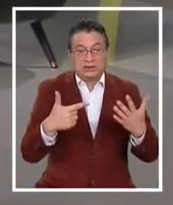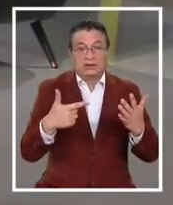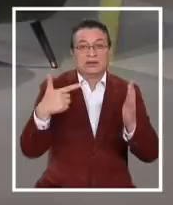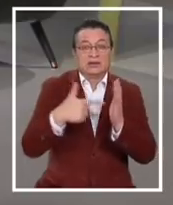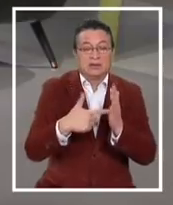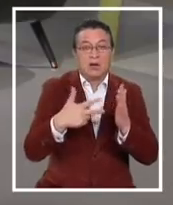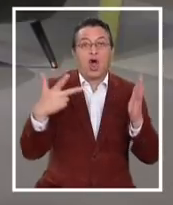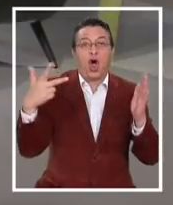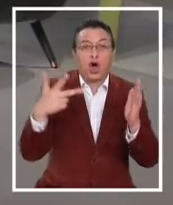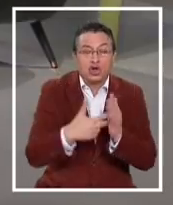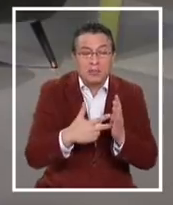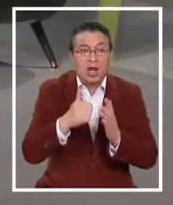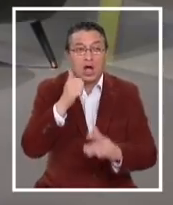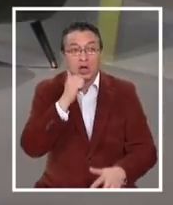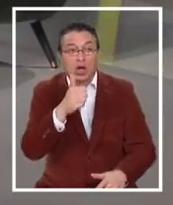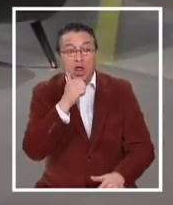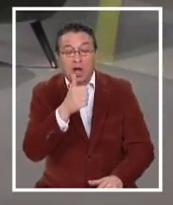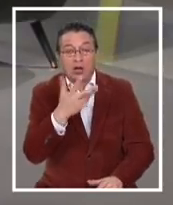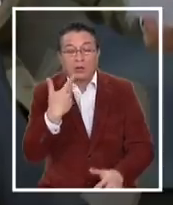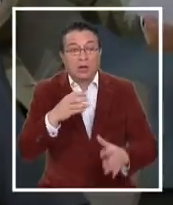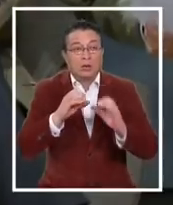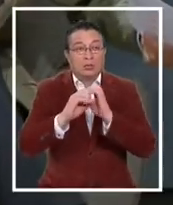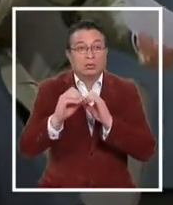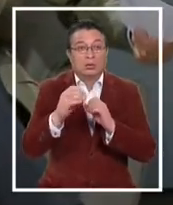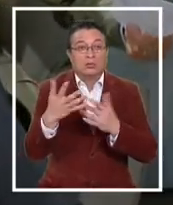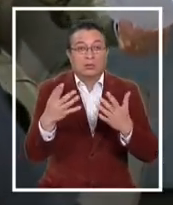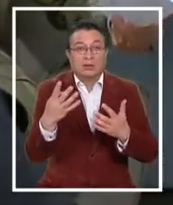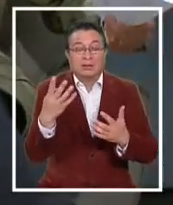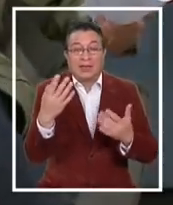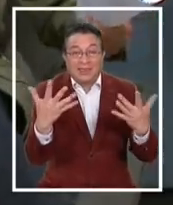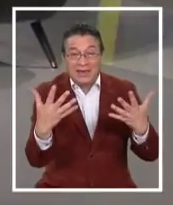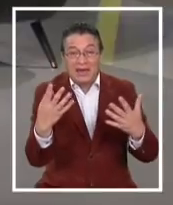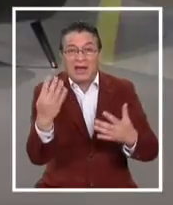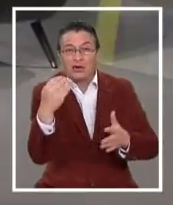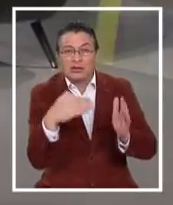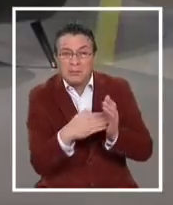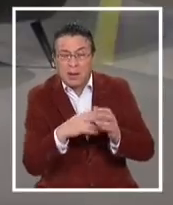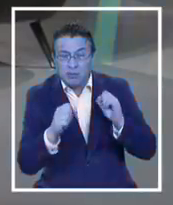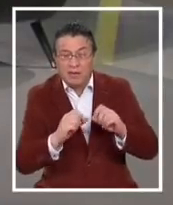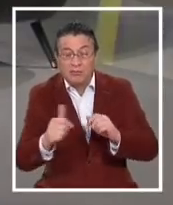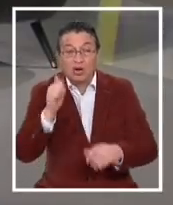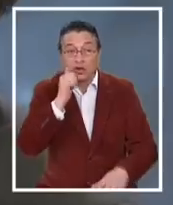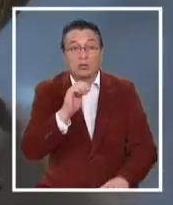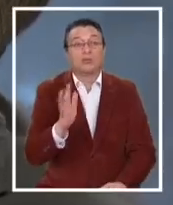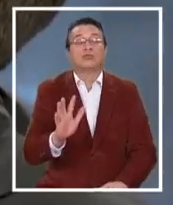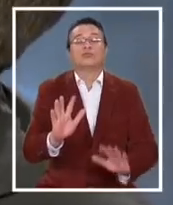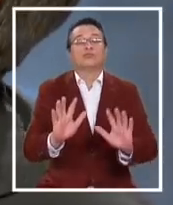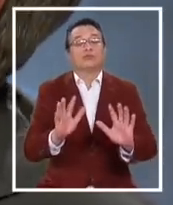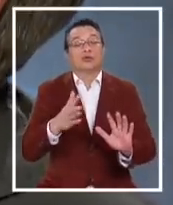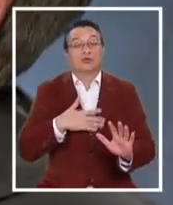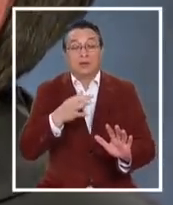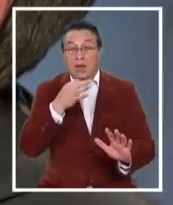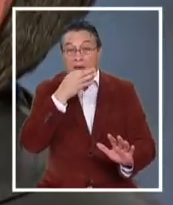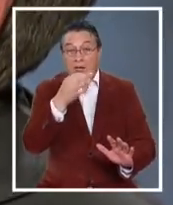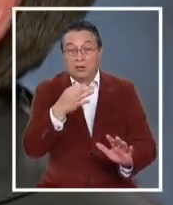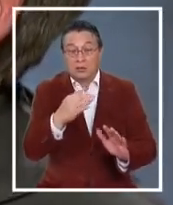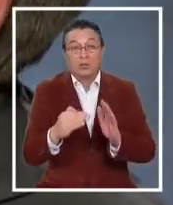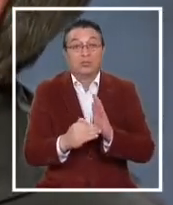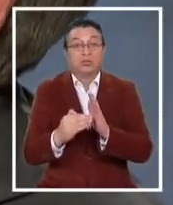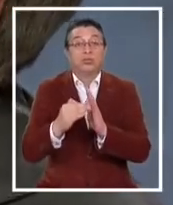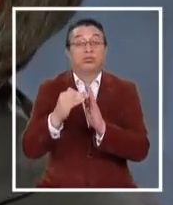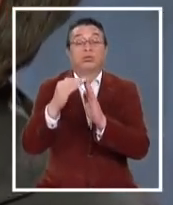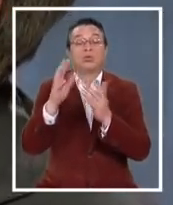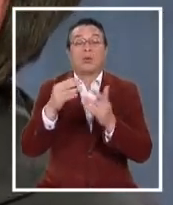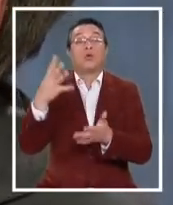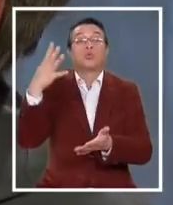casos, estamos hablando de que algunos hablan de, proyectan 10, 14.000 casos. Estamos viendo, yo me refiero en intensivo, por lo menos, en seguir requiriendo